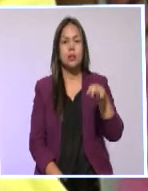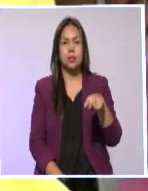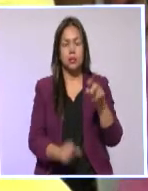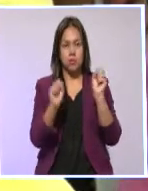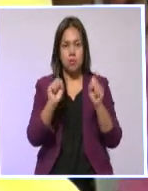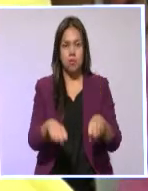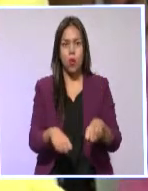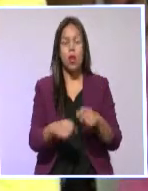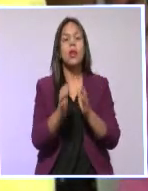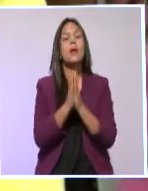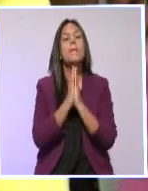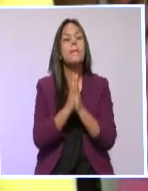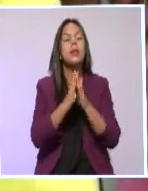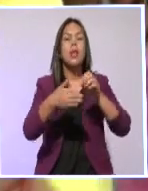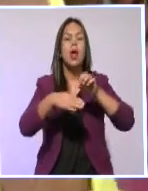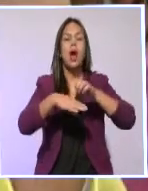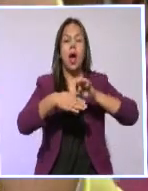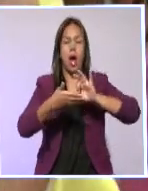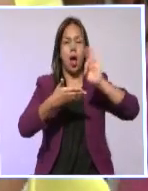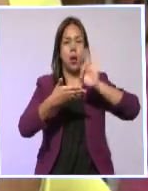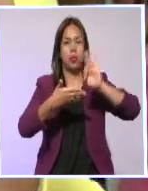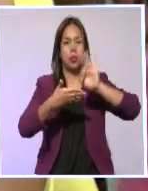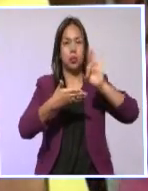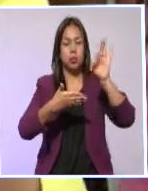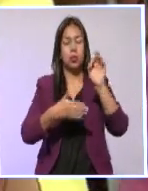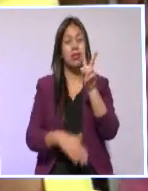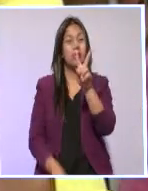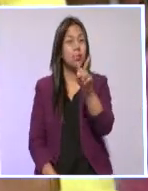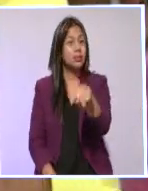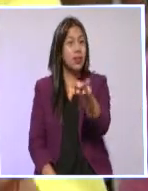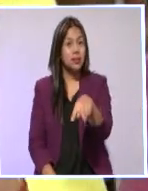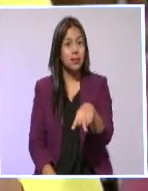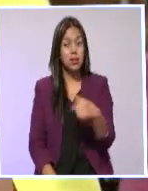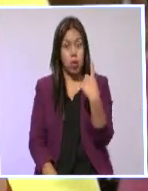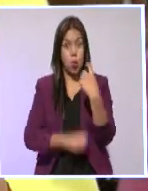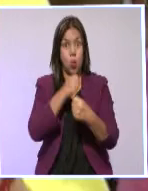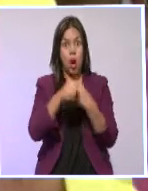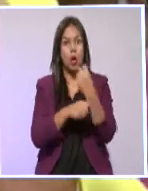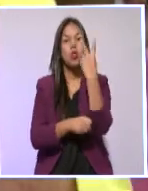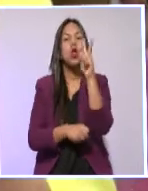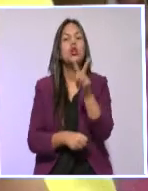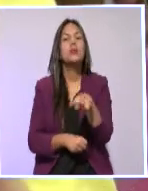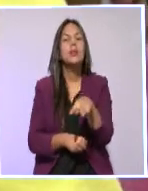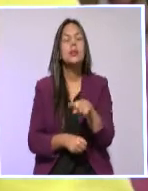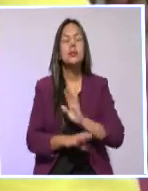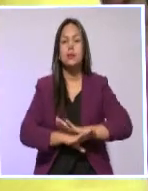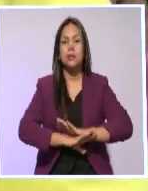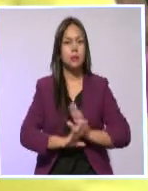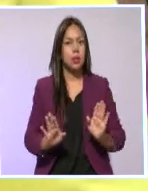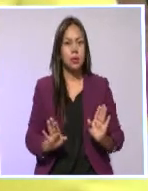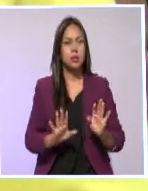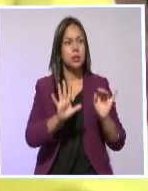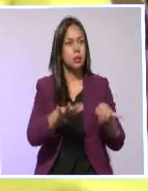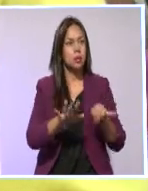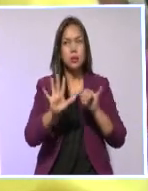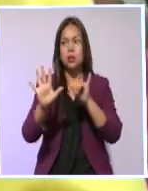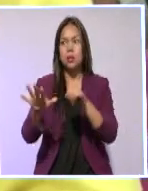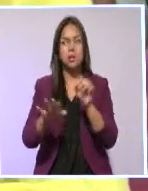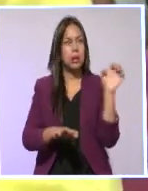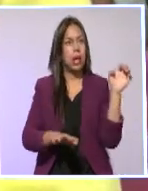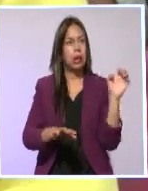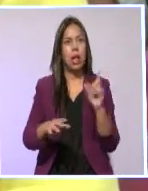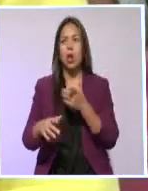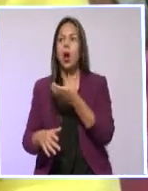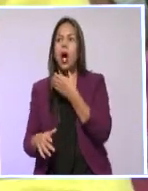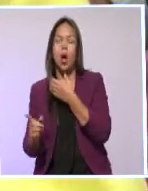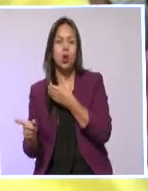para solicitar la autorización. Es decir, 2 meses al año, cada semestre. Si me enfermo en febrero, me